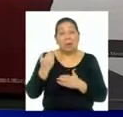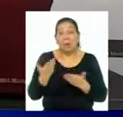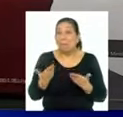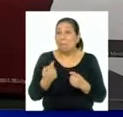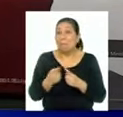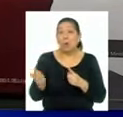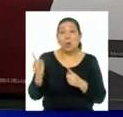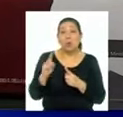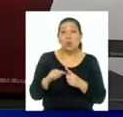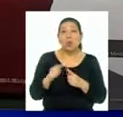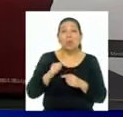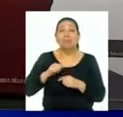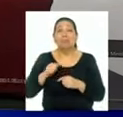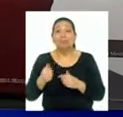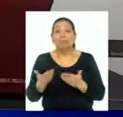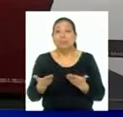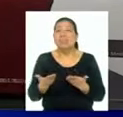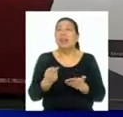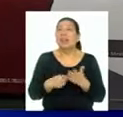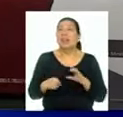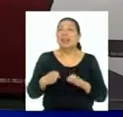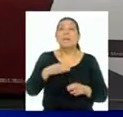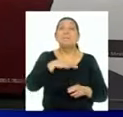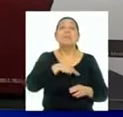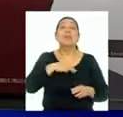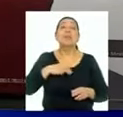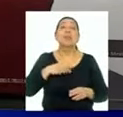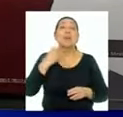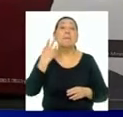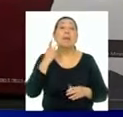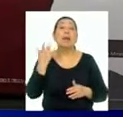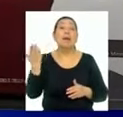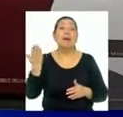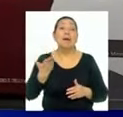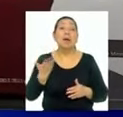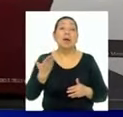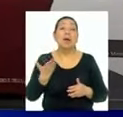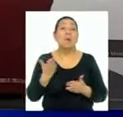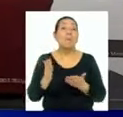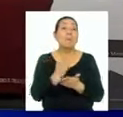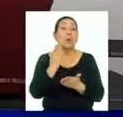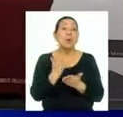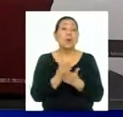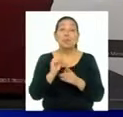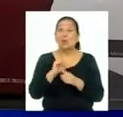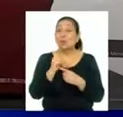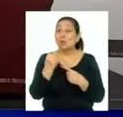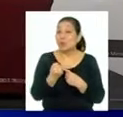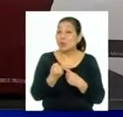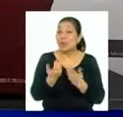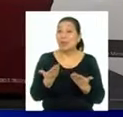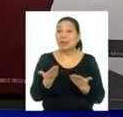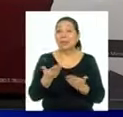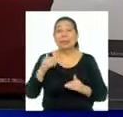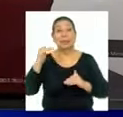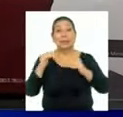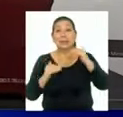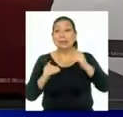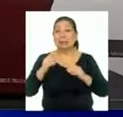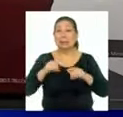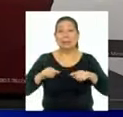a su oponente. ¿Qué va a hacer el Ministerio del Interior para evitar conflictos sociales, para evitar que se altere el